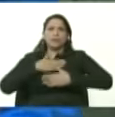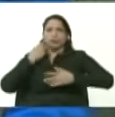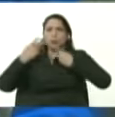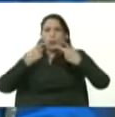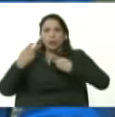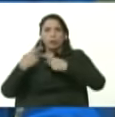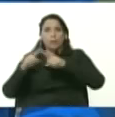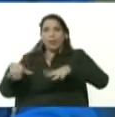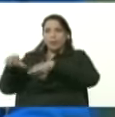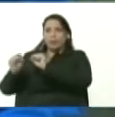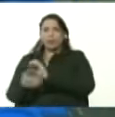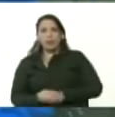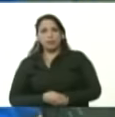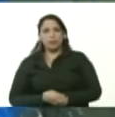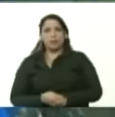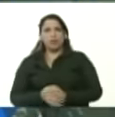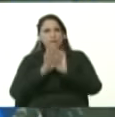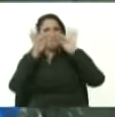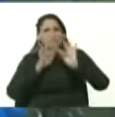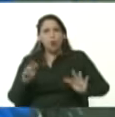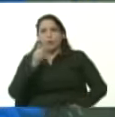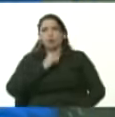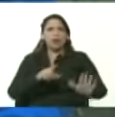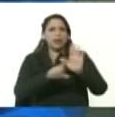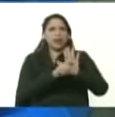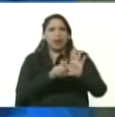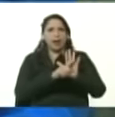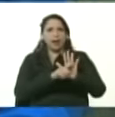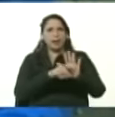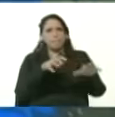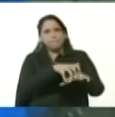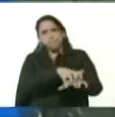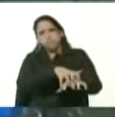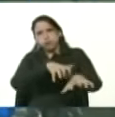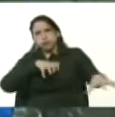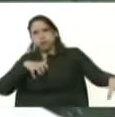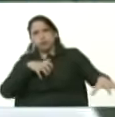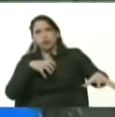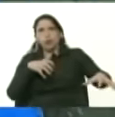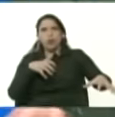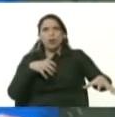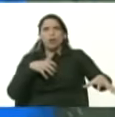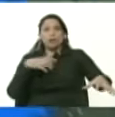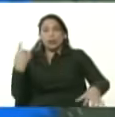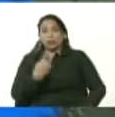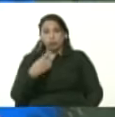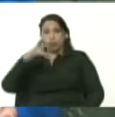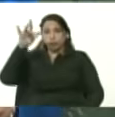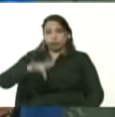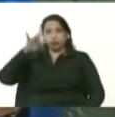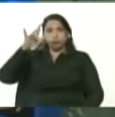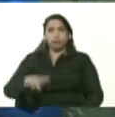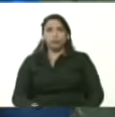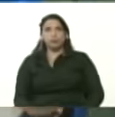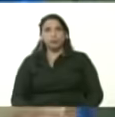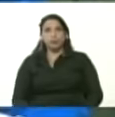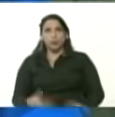mismo tiempo de forma ilícita miles de millones de dólares con tan solo tocar un botón de la era digital.